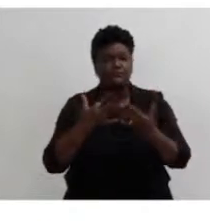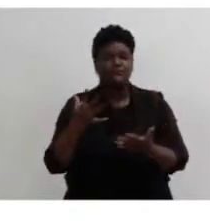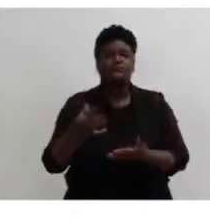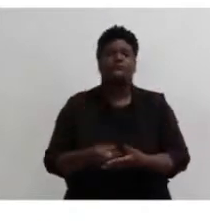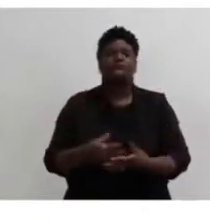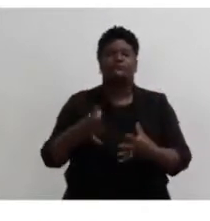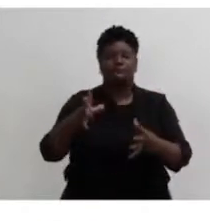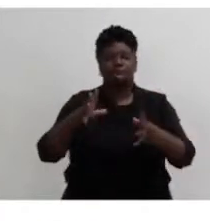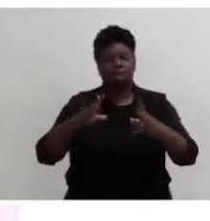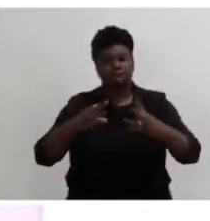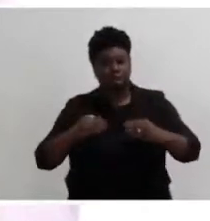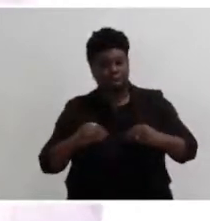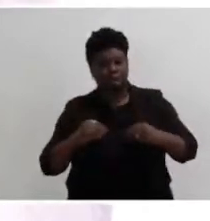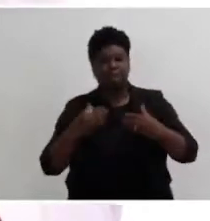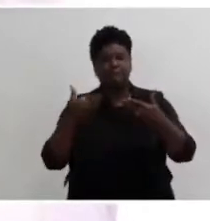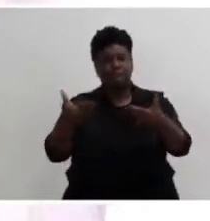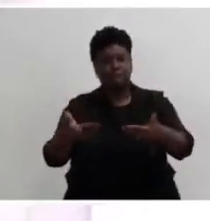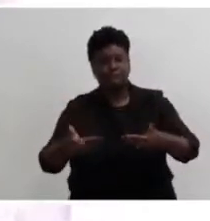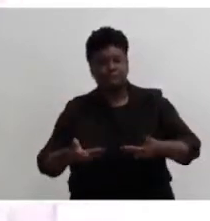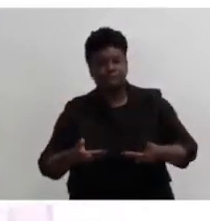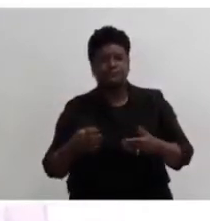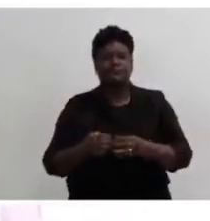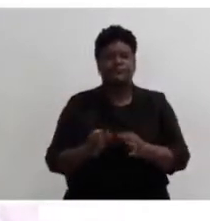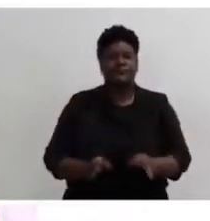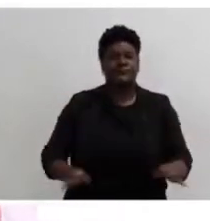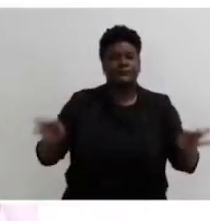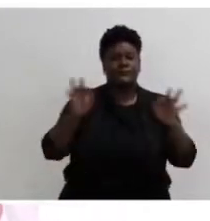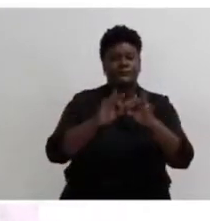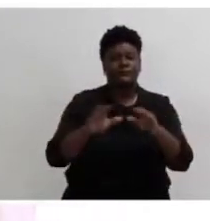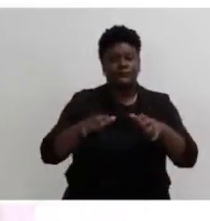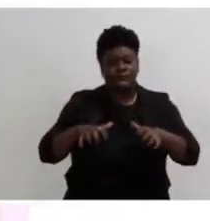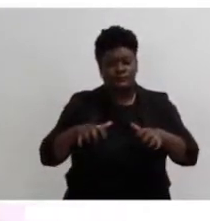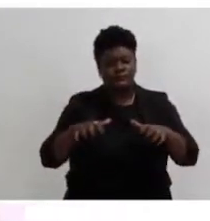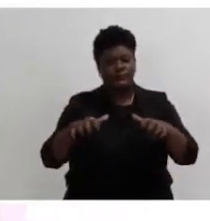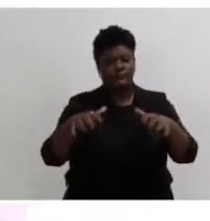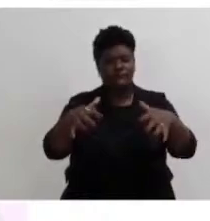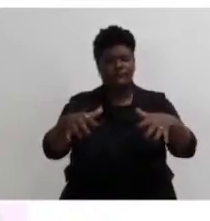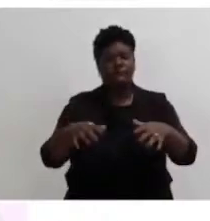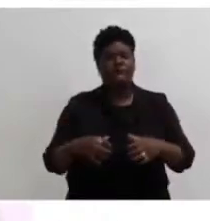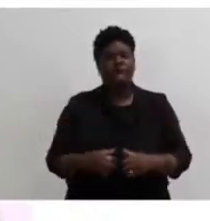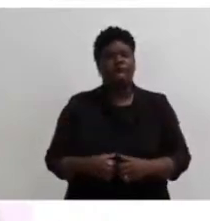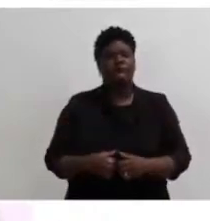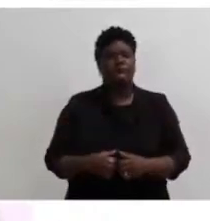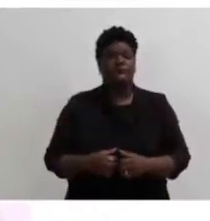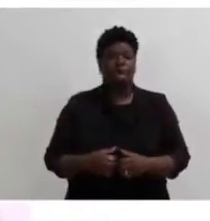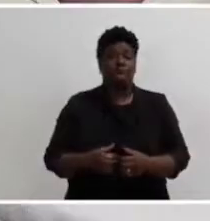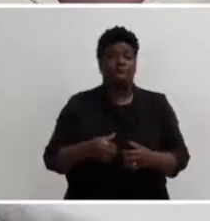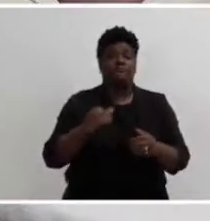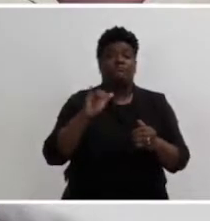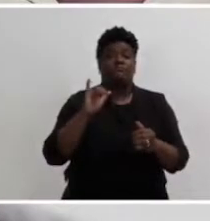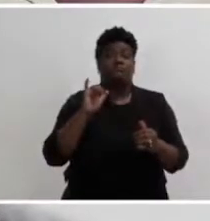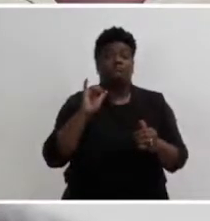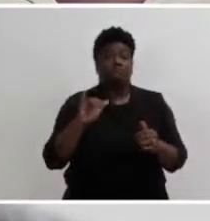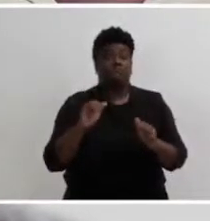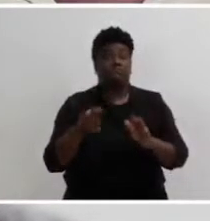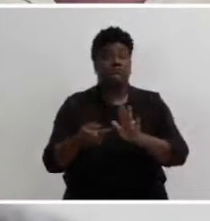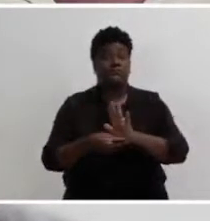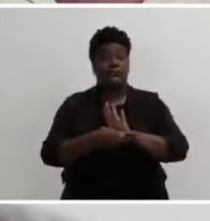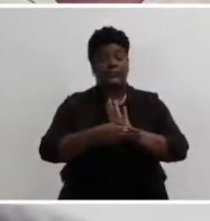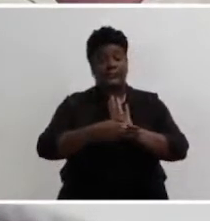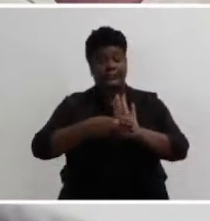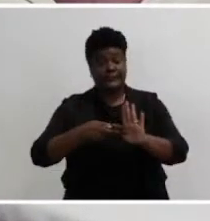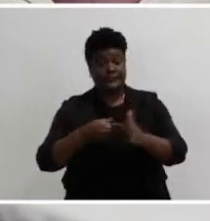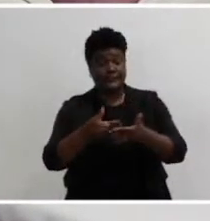a que se unan a este importante evento, que será un antes y un después en el inicio de la formación de los semiconductores